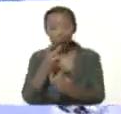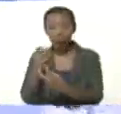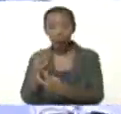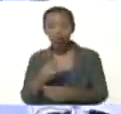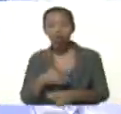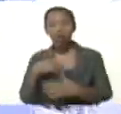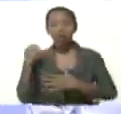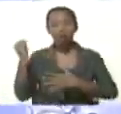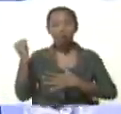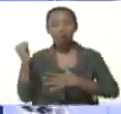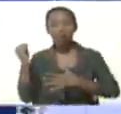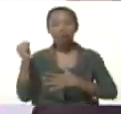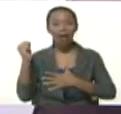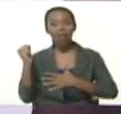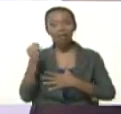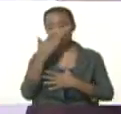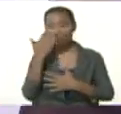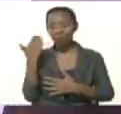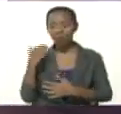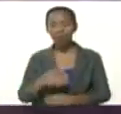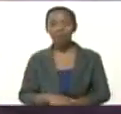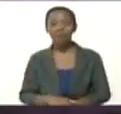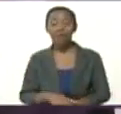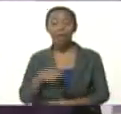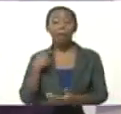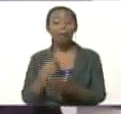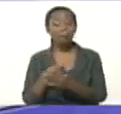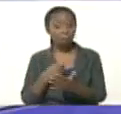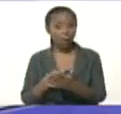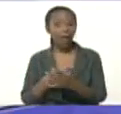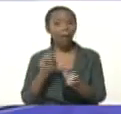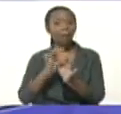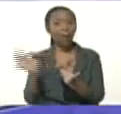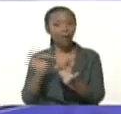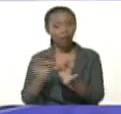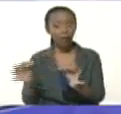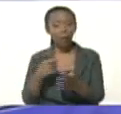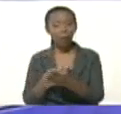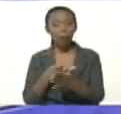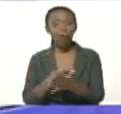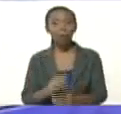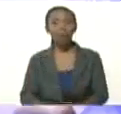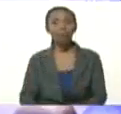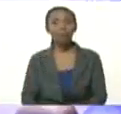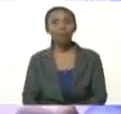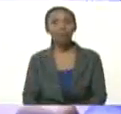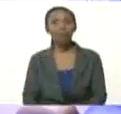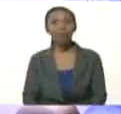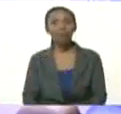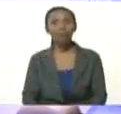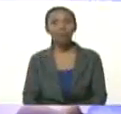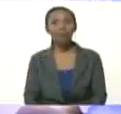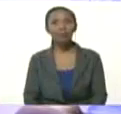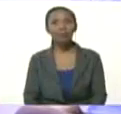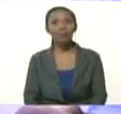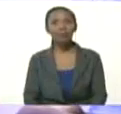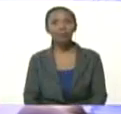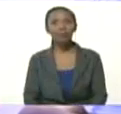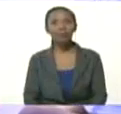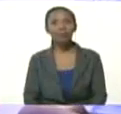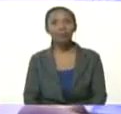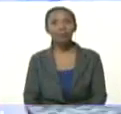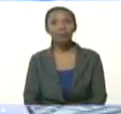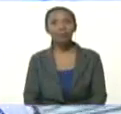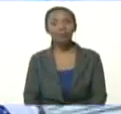estuvimos bailando en La Patana. Y pagué en Petro. Sí. En La Patana. ¿Ah? Sí. Y aquí Paraguaná hay varias, la